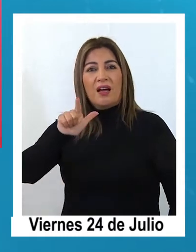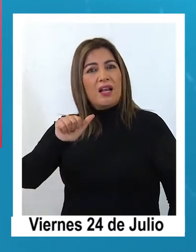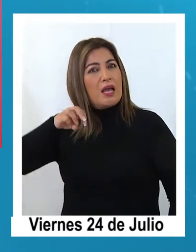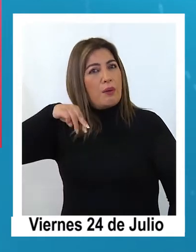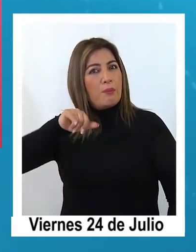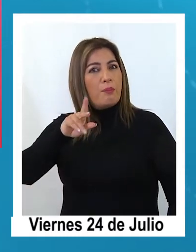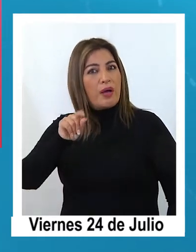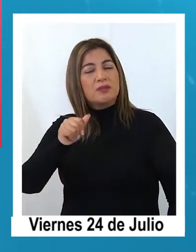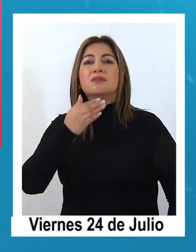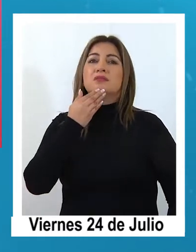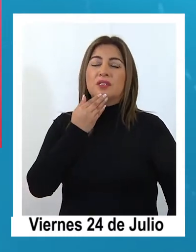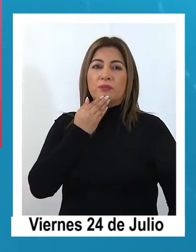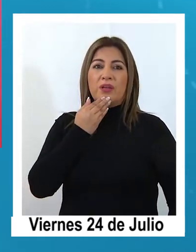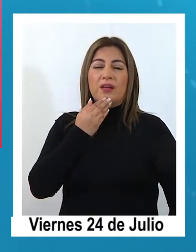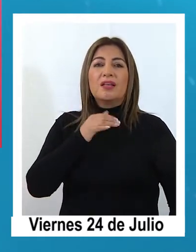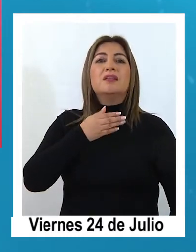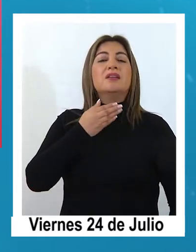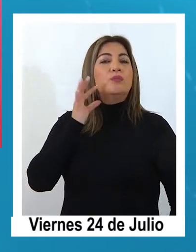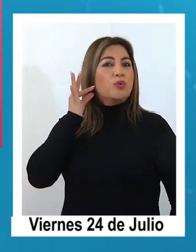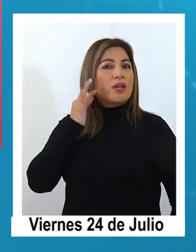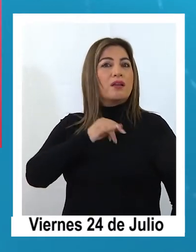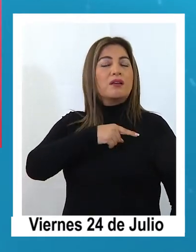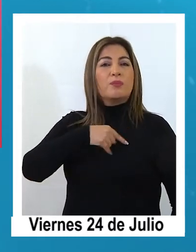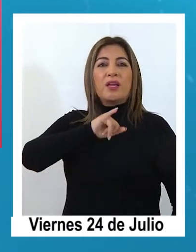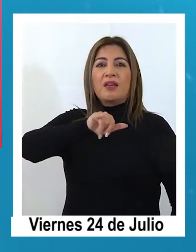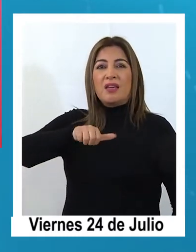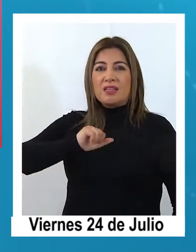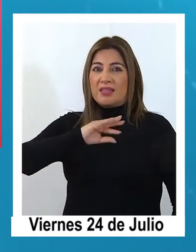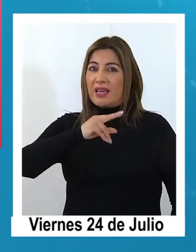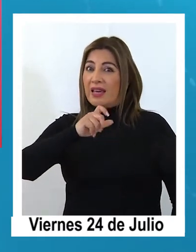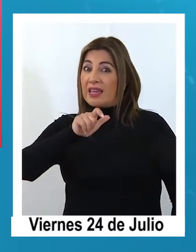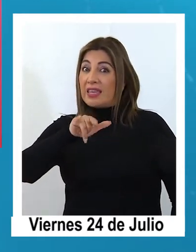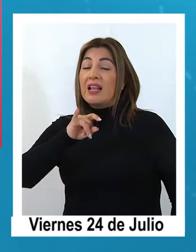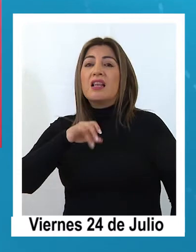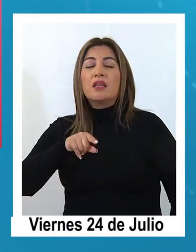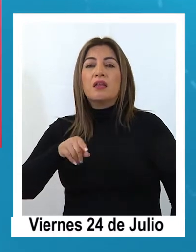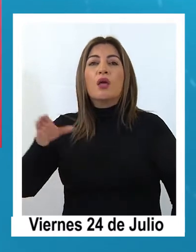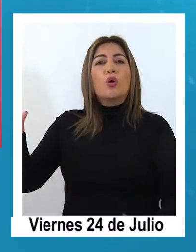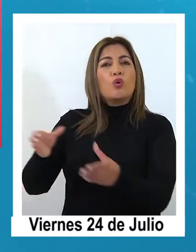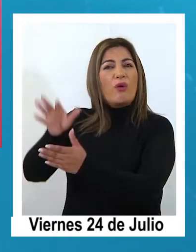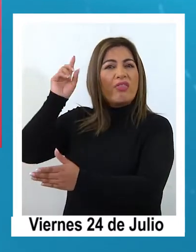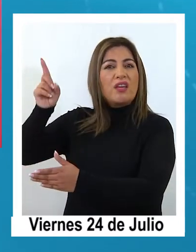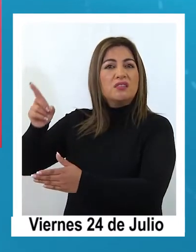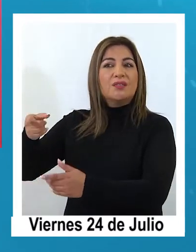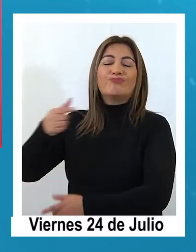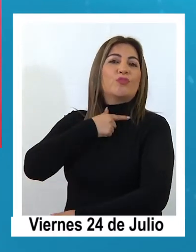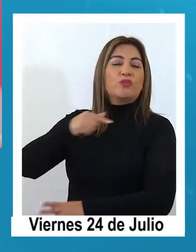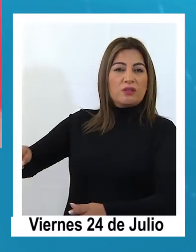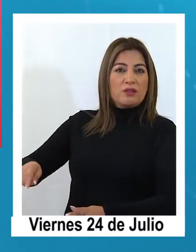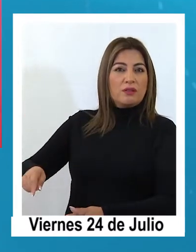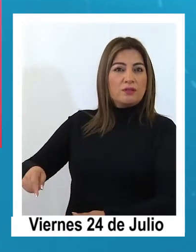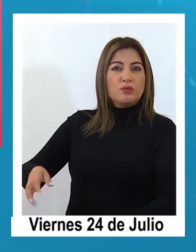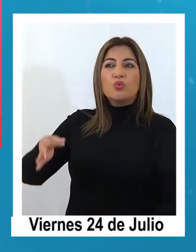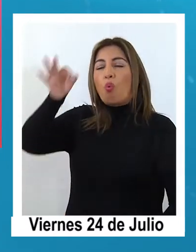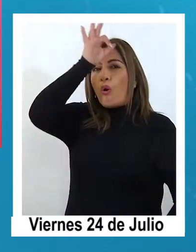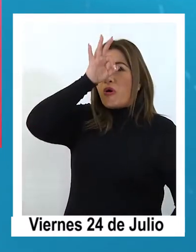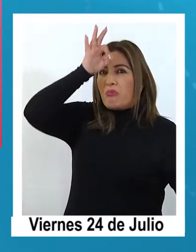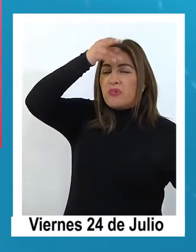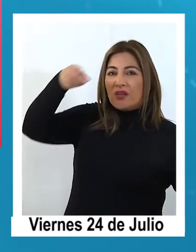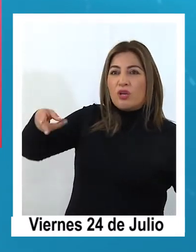posición de, bueno, Jacqueline Van Rysselberghe, que siempre ha sido, digamos, de una derecha más extrema. ¿Cómo ves a esta